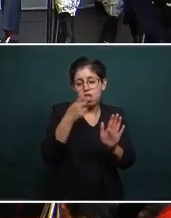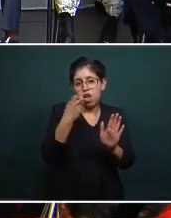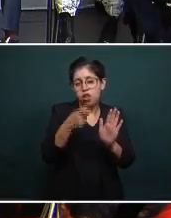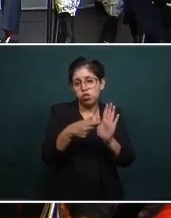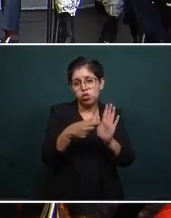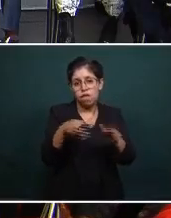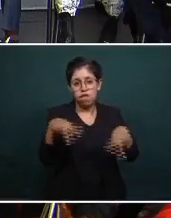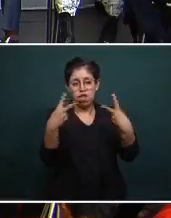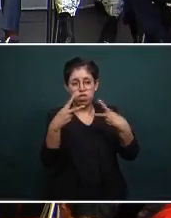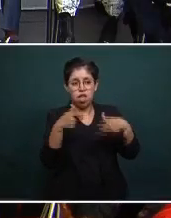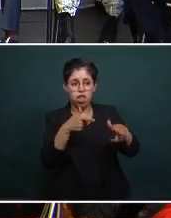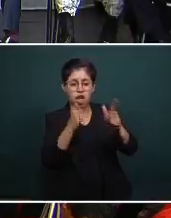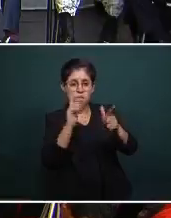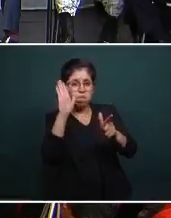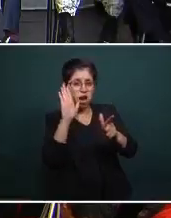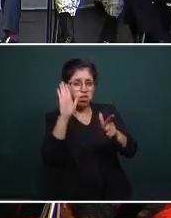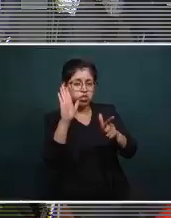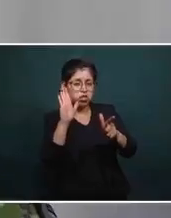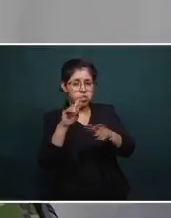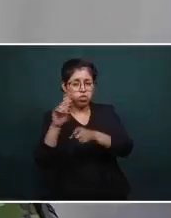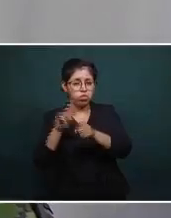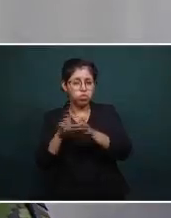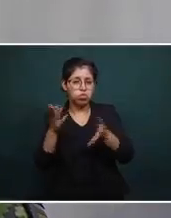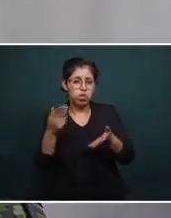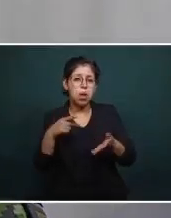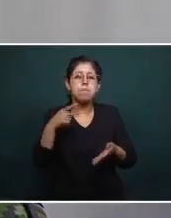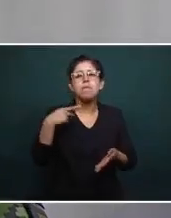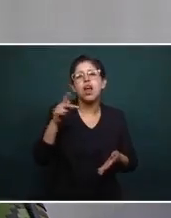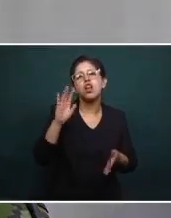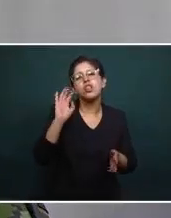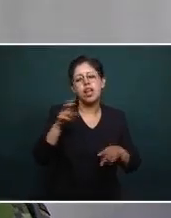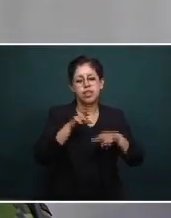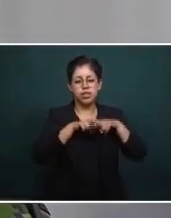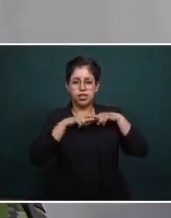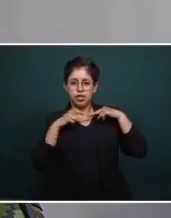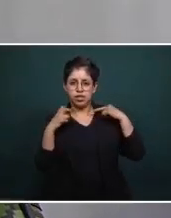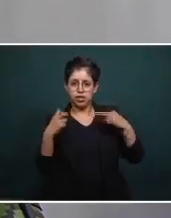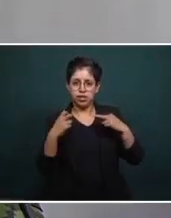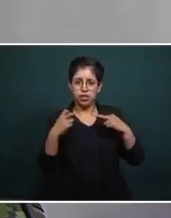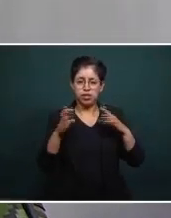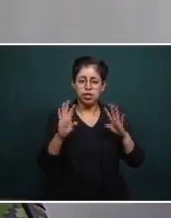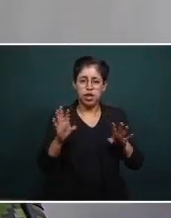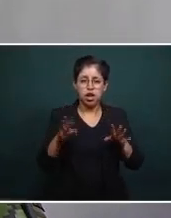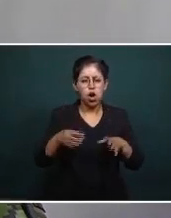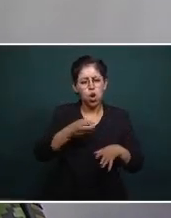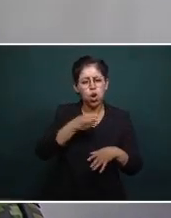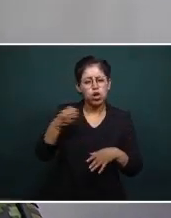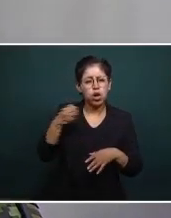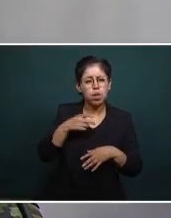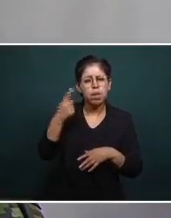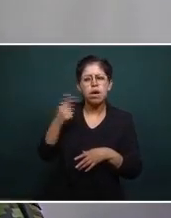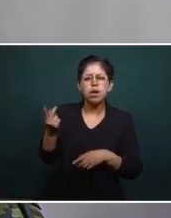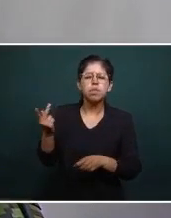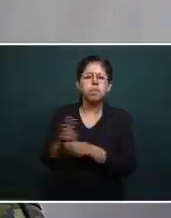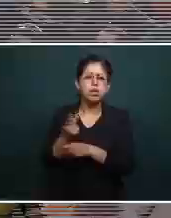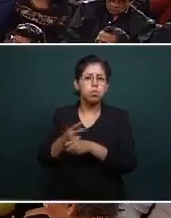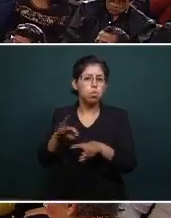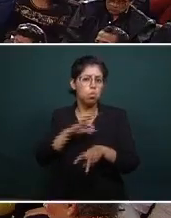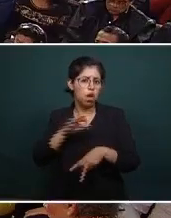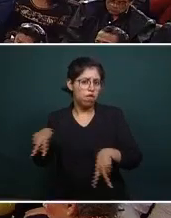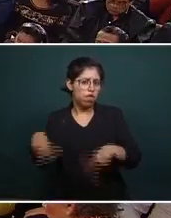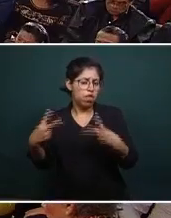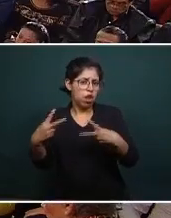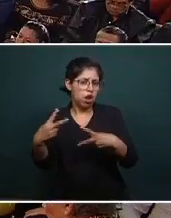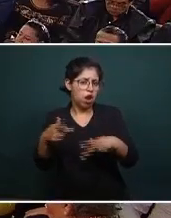hay en el Congreso ya iniciativas para regular esta parte y actuar dentro de la ley